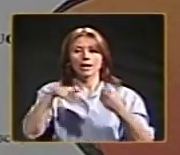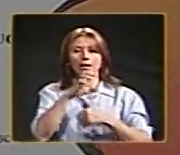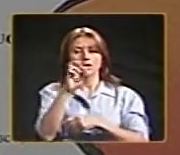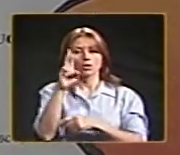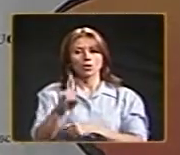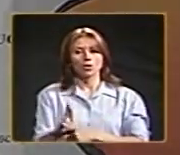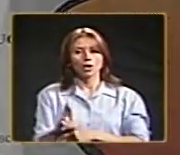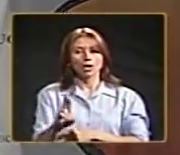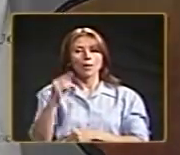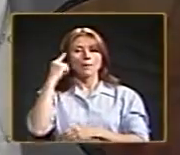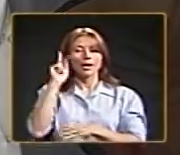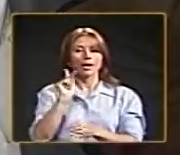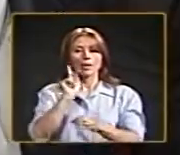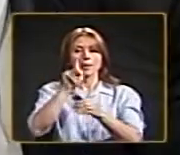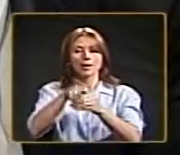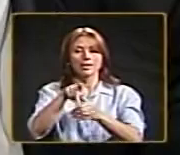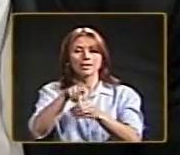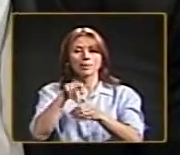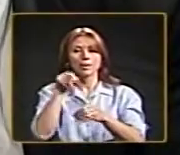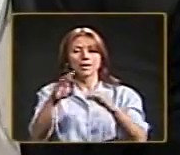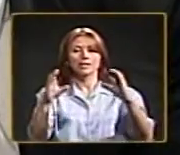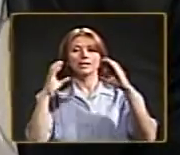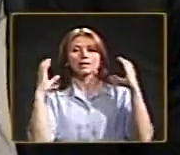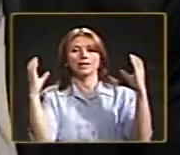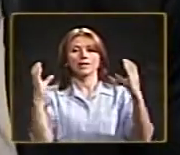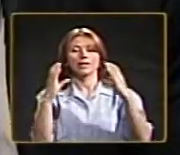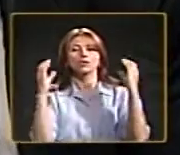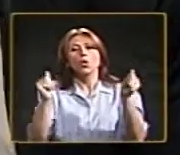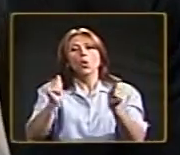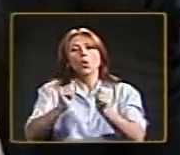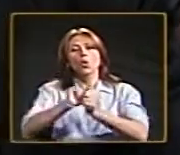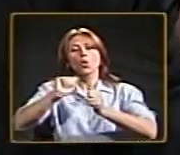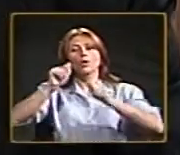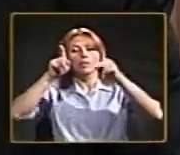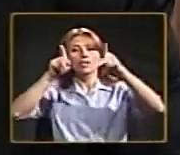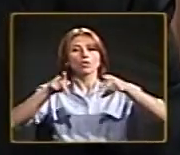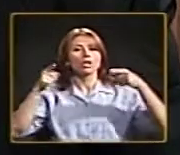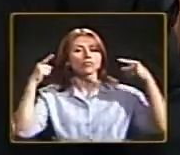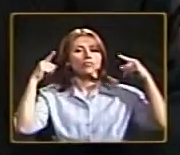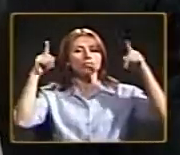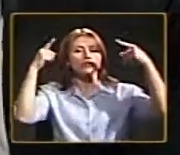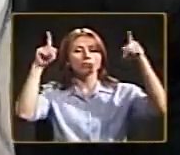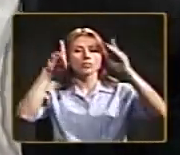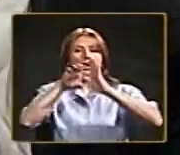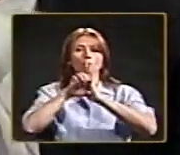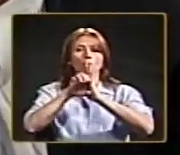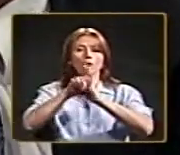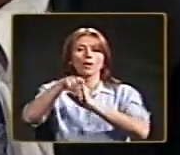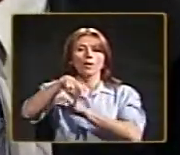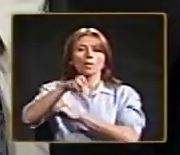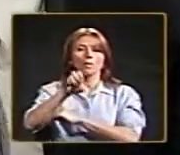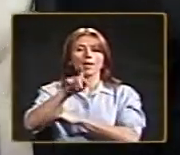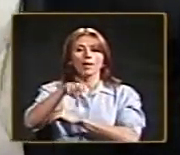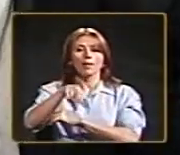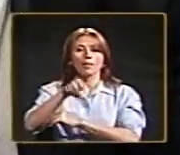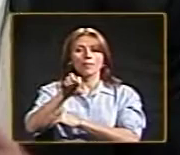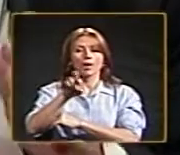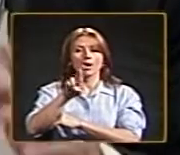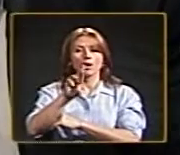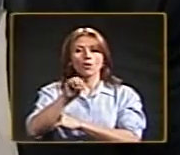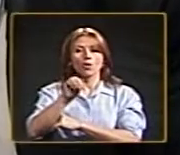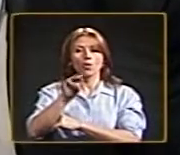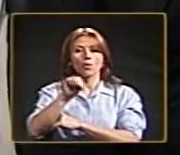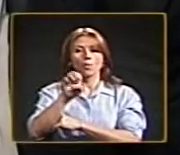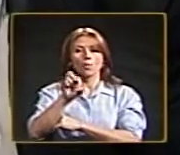que participen en esta edición junto a grandes maestros, grandísimos maestros, como es el caso de Pepe Romero, ¿verdad? Ajá, que tenemos